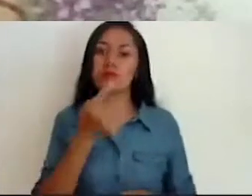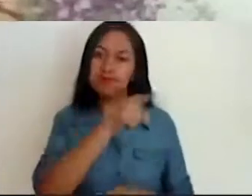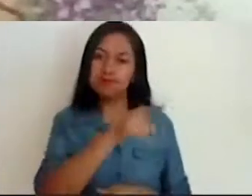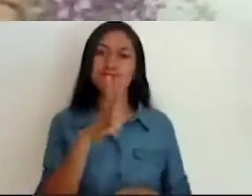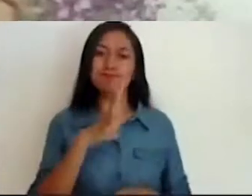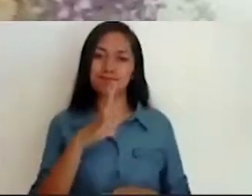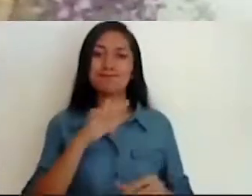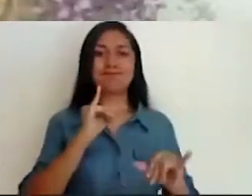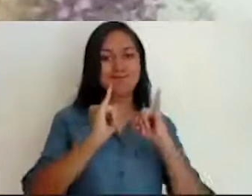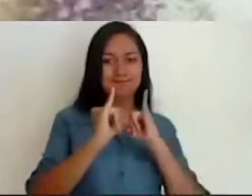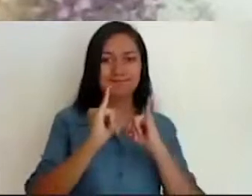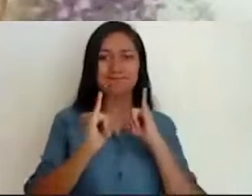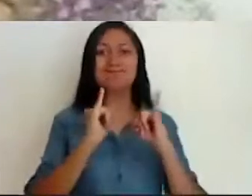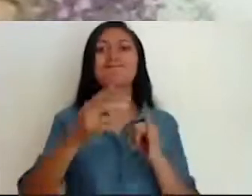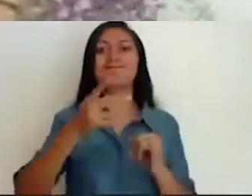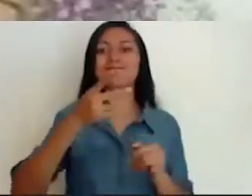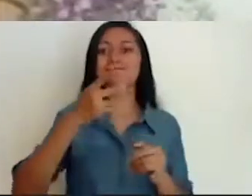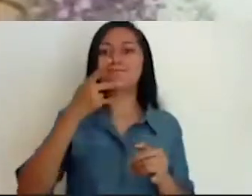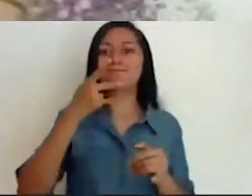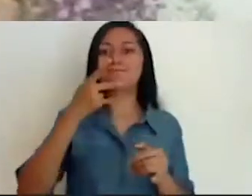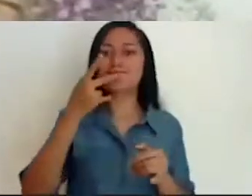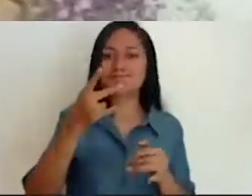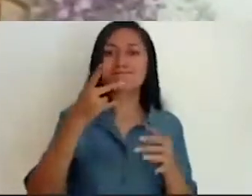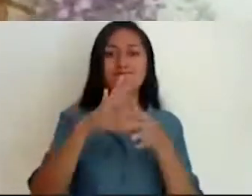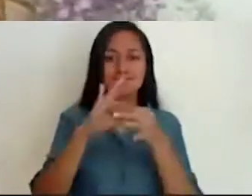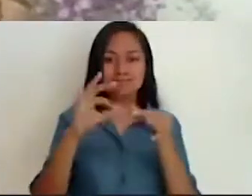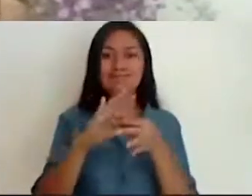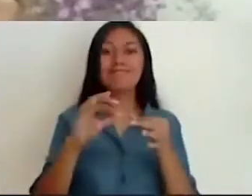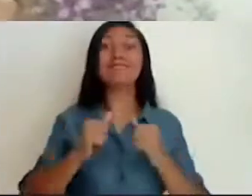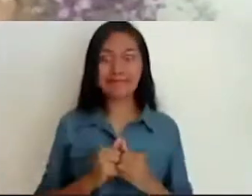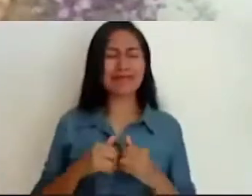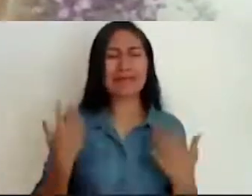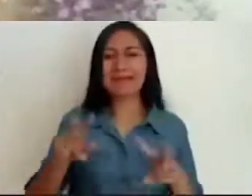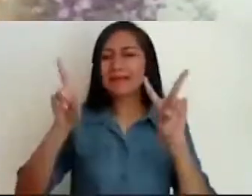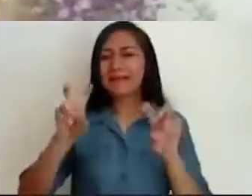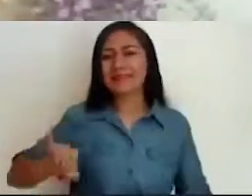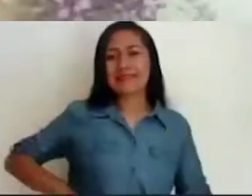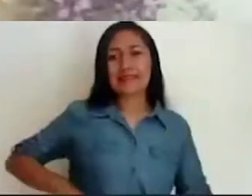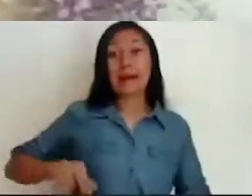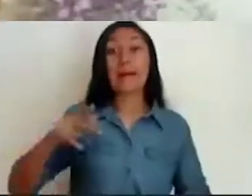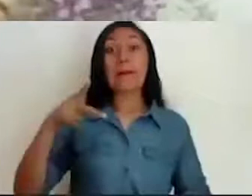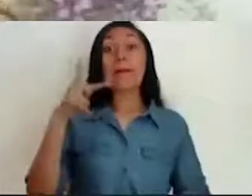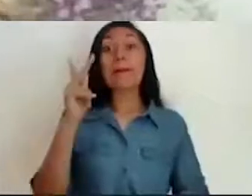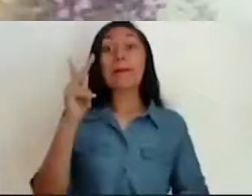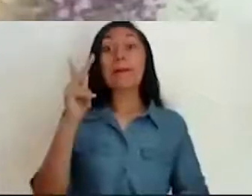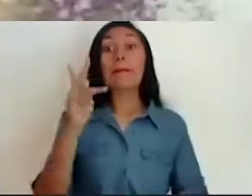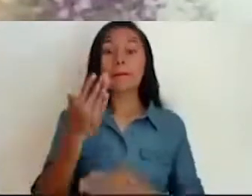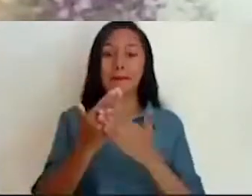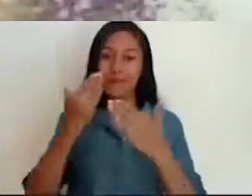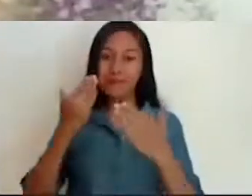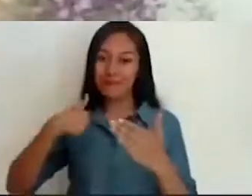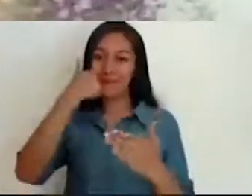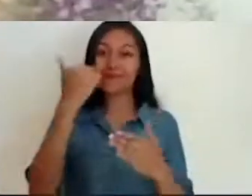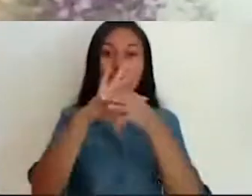italiano, tema interesantísimo, pero primero permítanme comentarles un poquito del doctor Zanchin. Él nació en